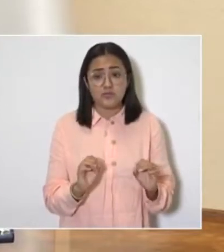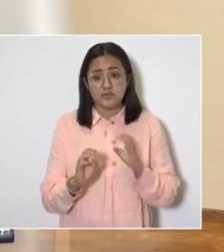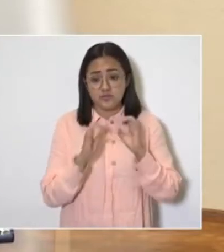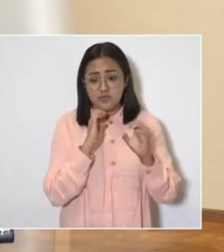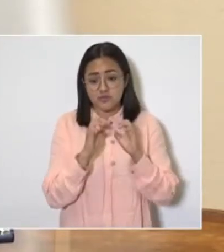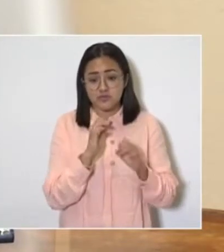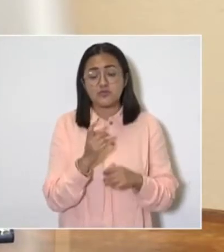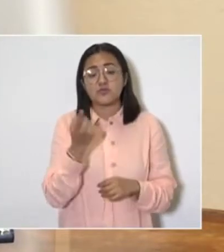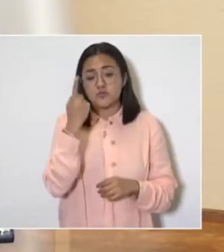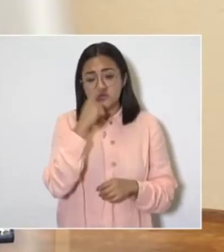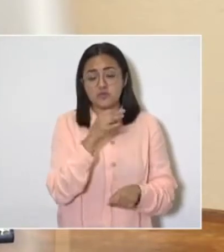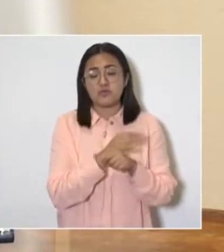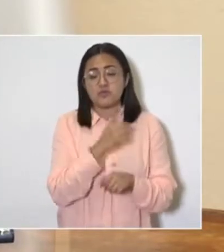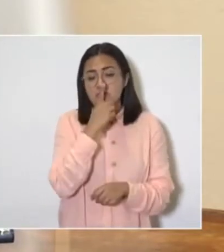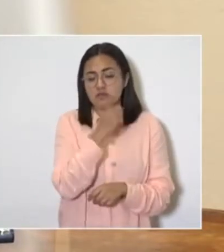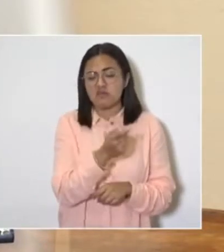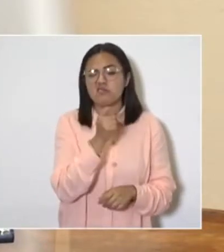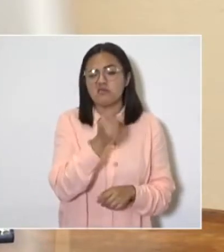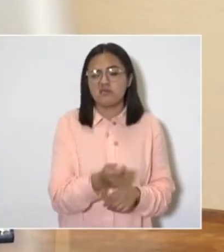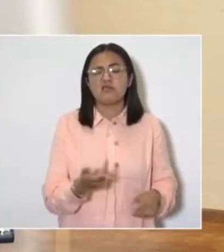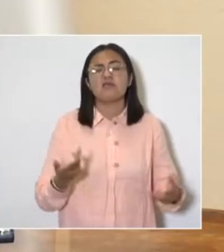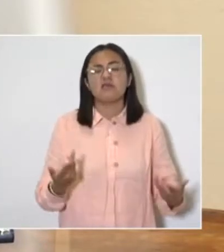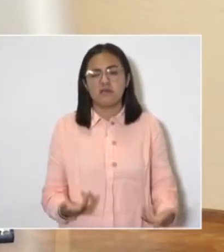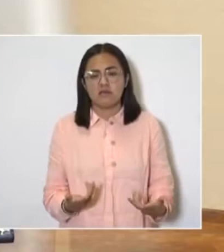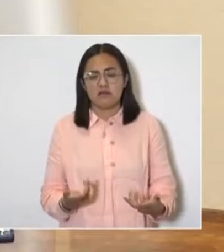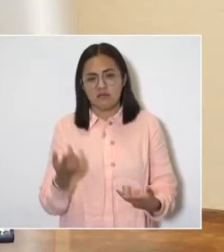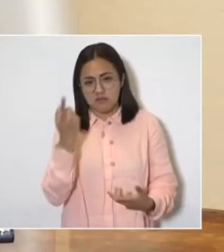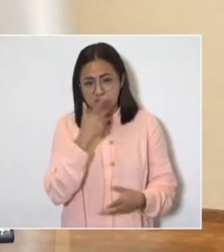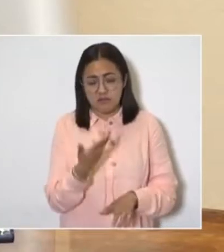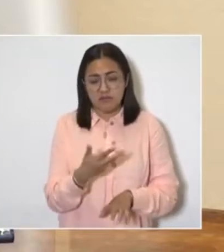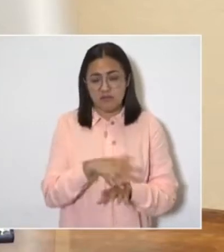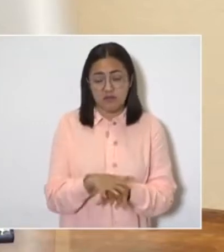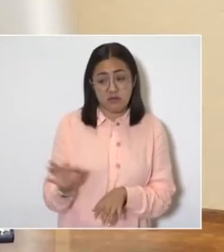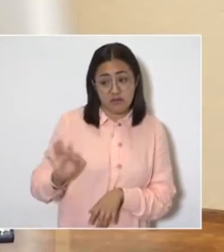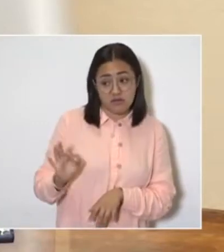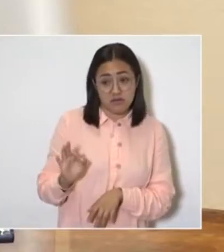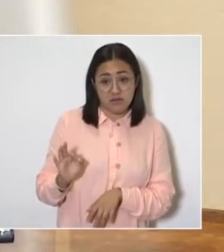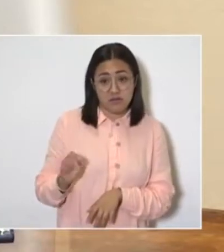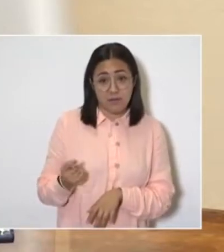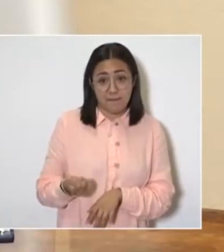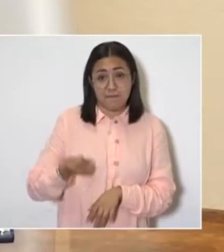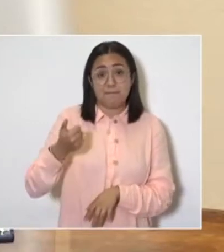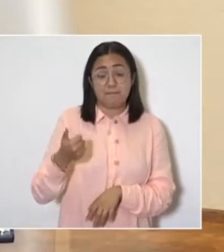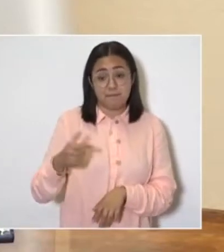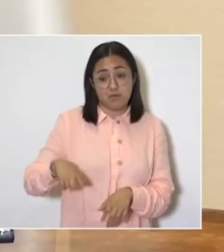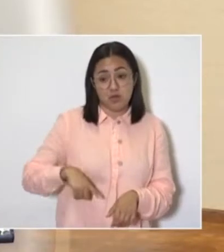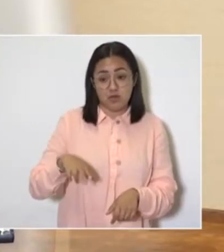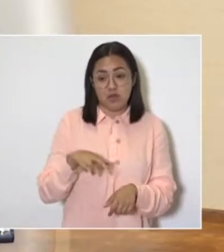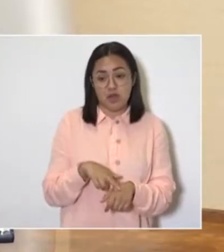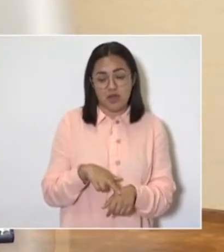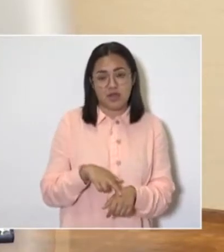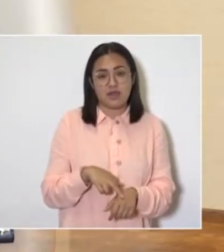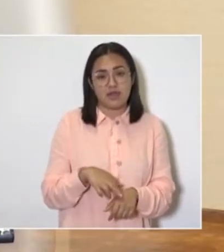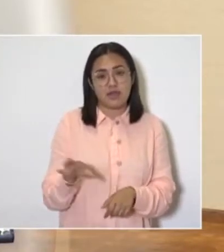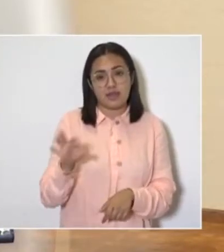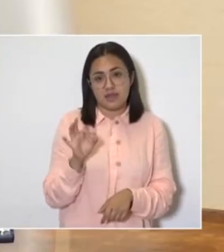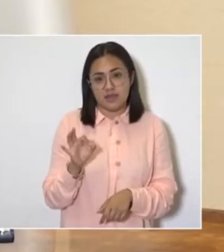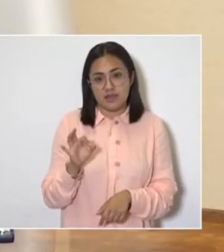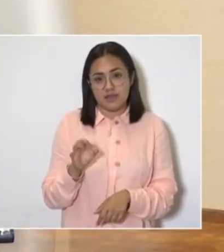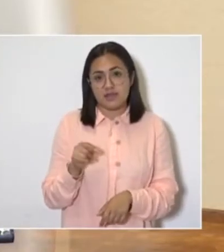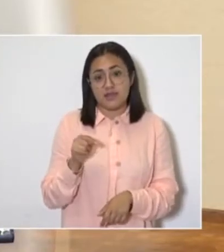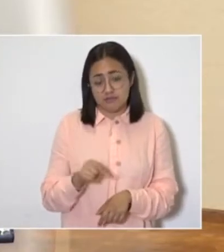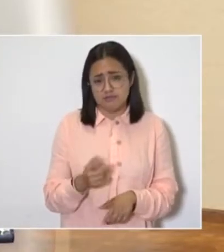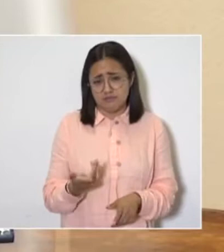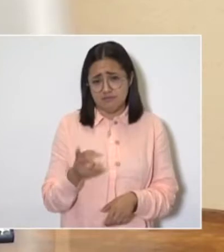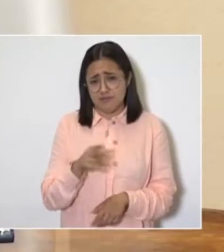encuesta o consulta para decir quiénes son los candidatos, incluyendo desde luego primero gobernador, gobernadora. Ya, Fernández